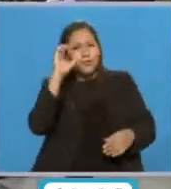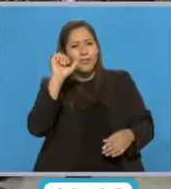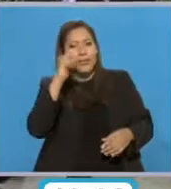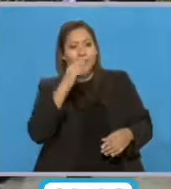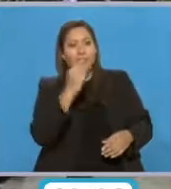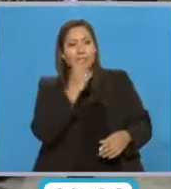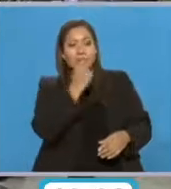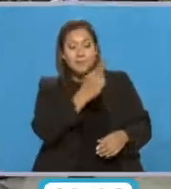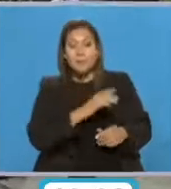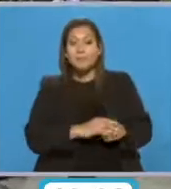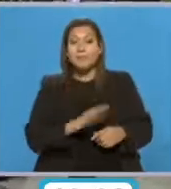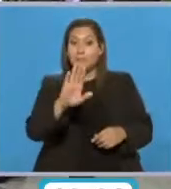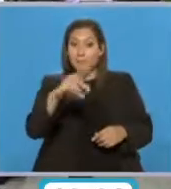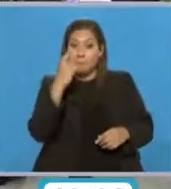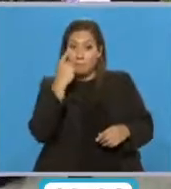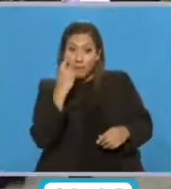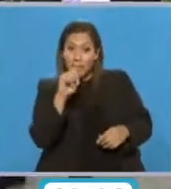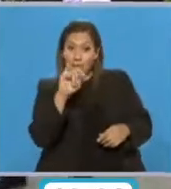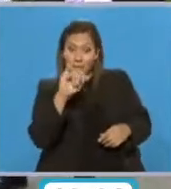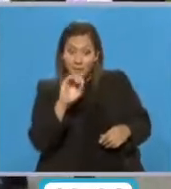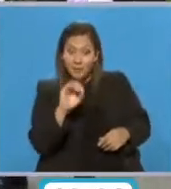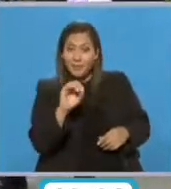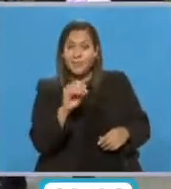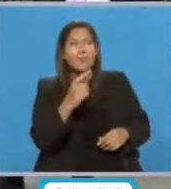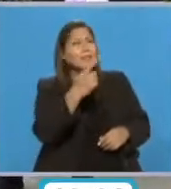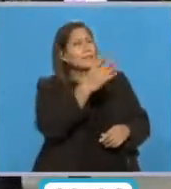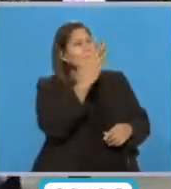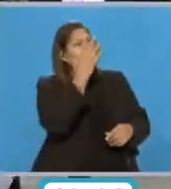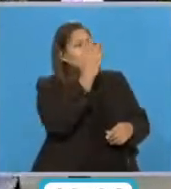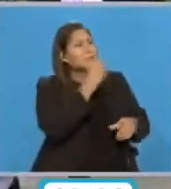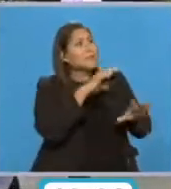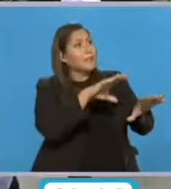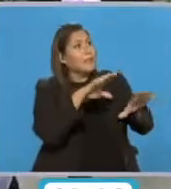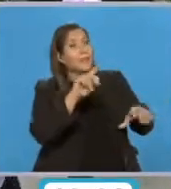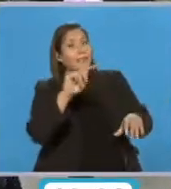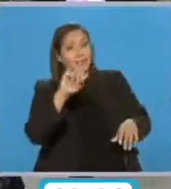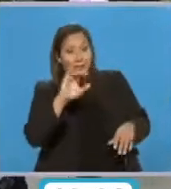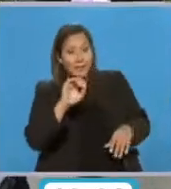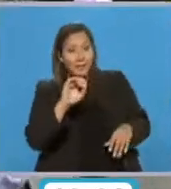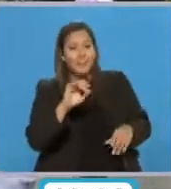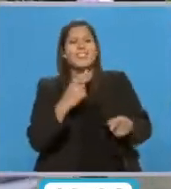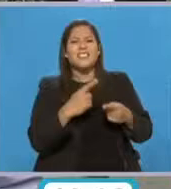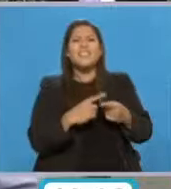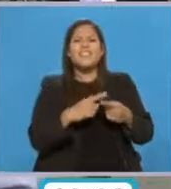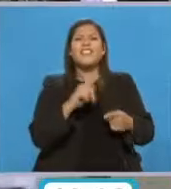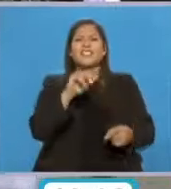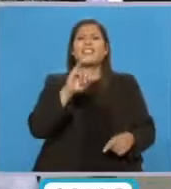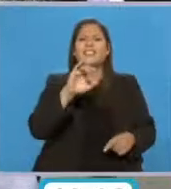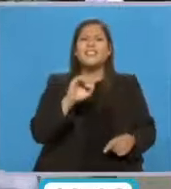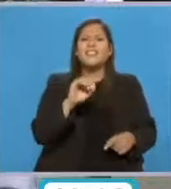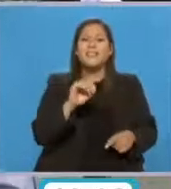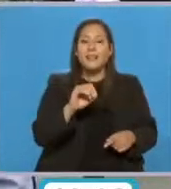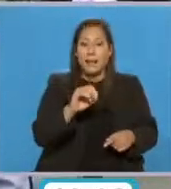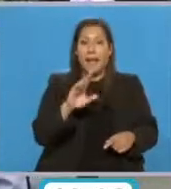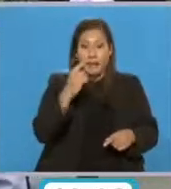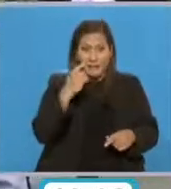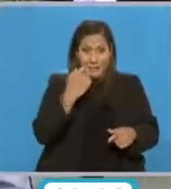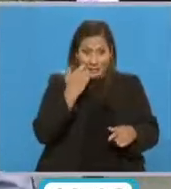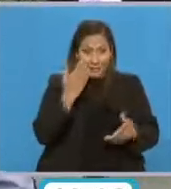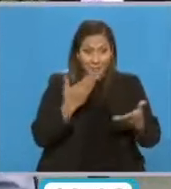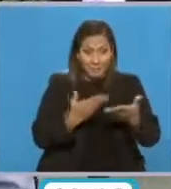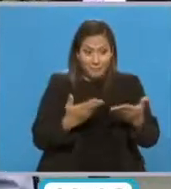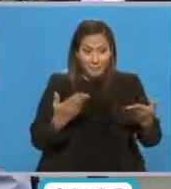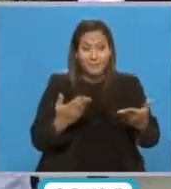dice, mire, tío Alberto, qué maravilla, tío Alberto. ¿Quién es el tío Alberto? ¿Se lo presento?